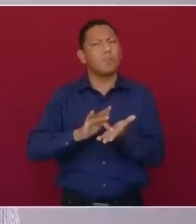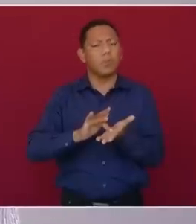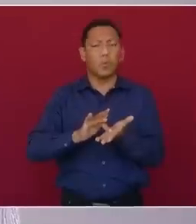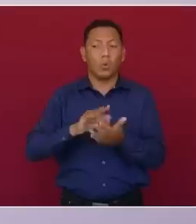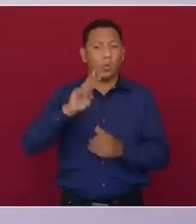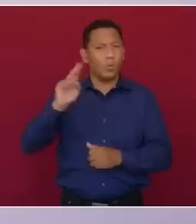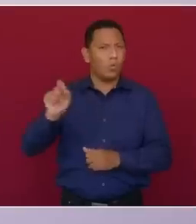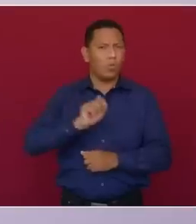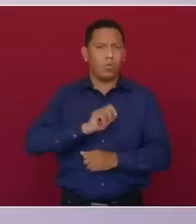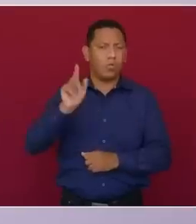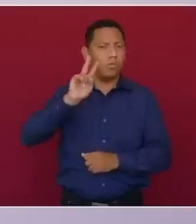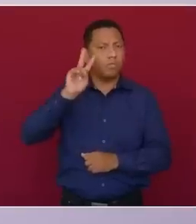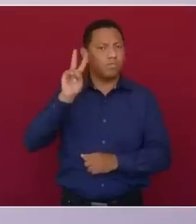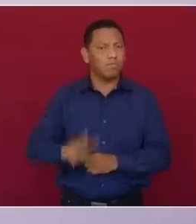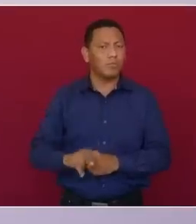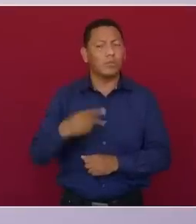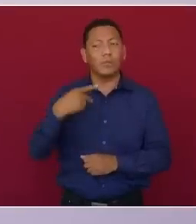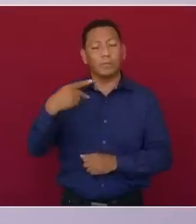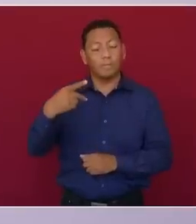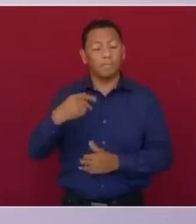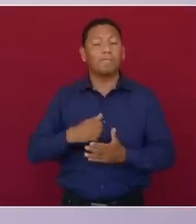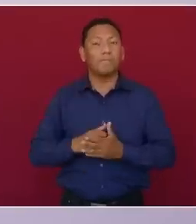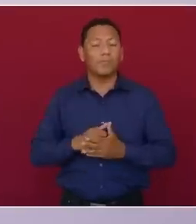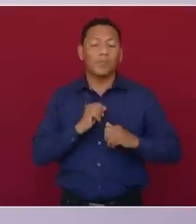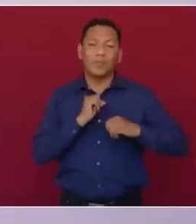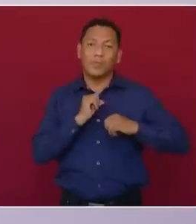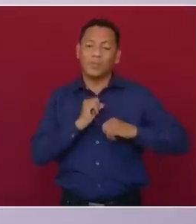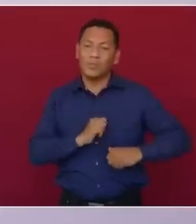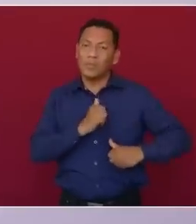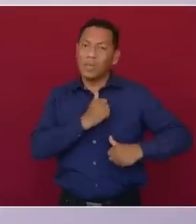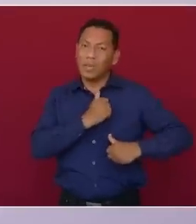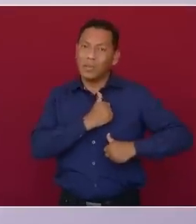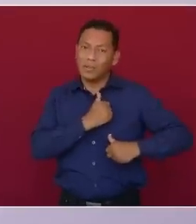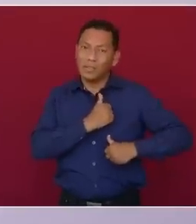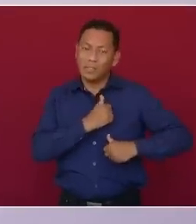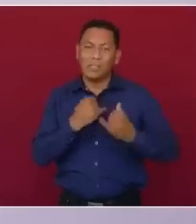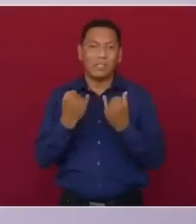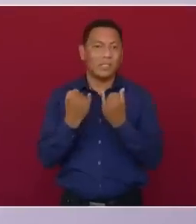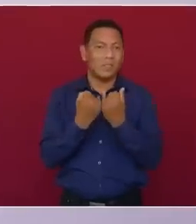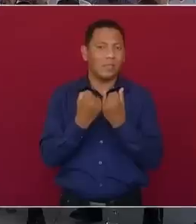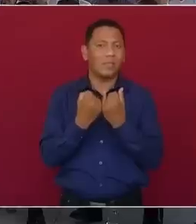Presidente de México, desde la inauguración de la refinería de Dos Bocas en Paraíso, Tabasco.